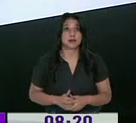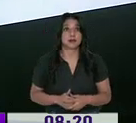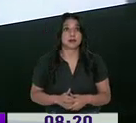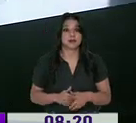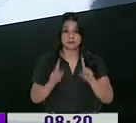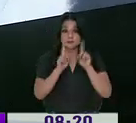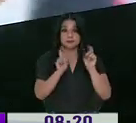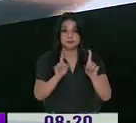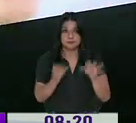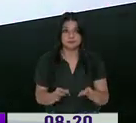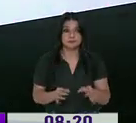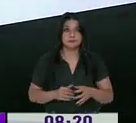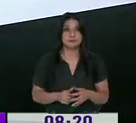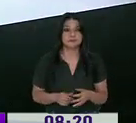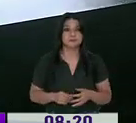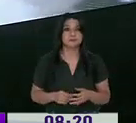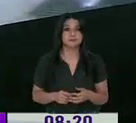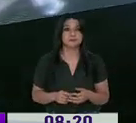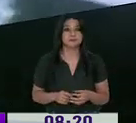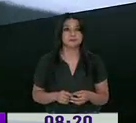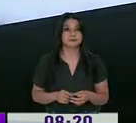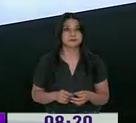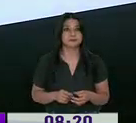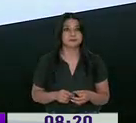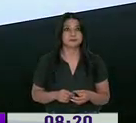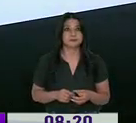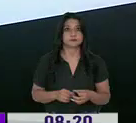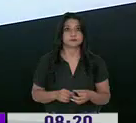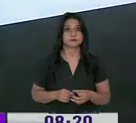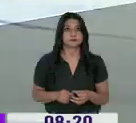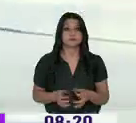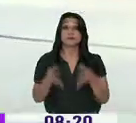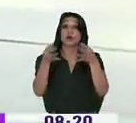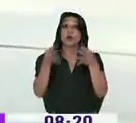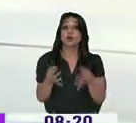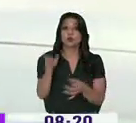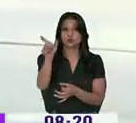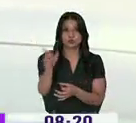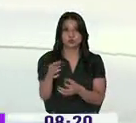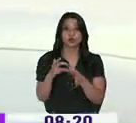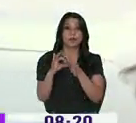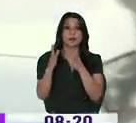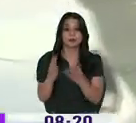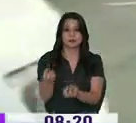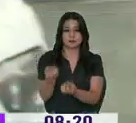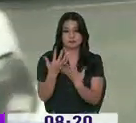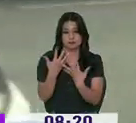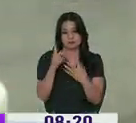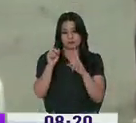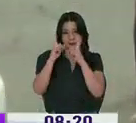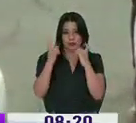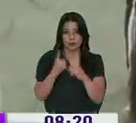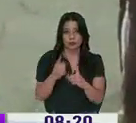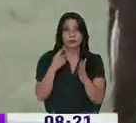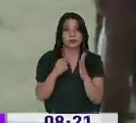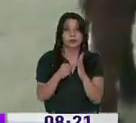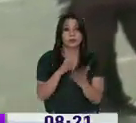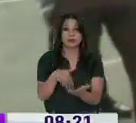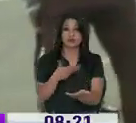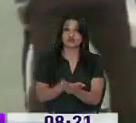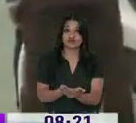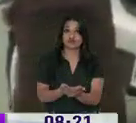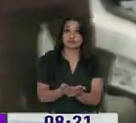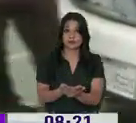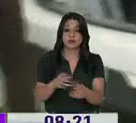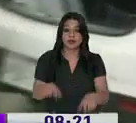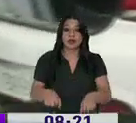Vamos a preguntar. Desde Estudios, por favor, hay una inquietud. ¿Qué pasa si el ciudadano únicamente cuando llega el operativo